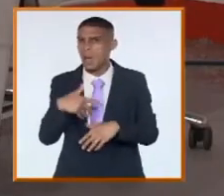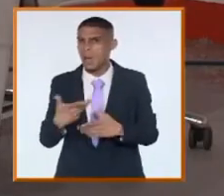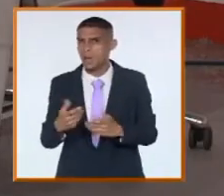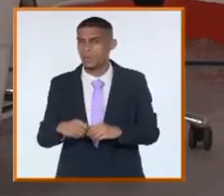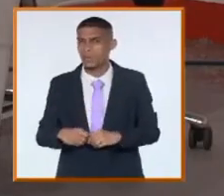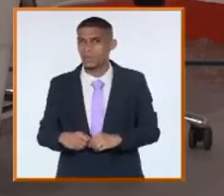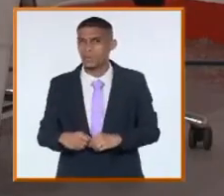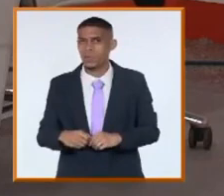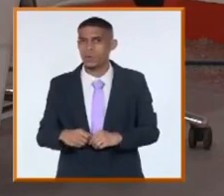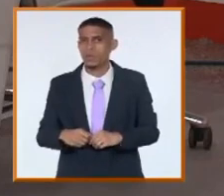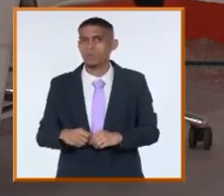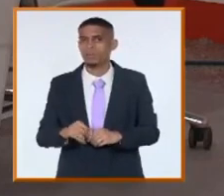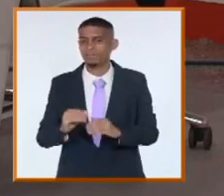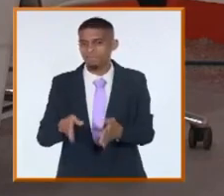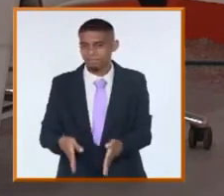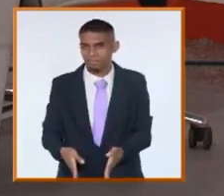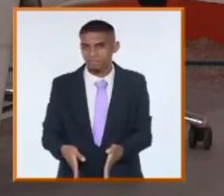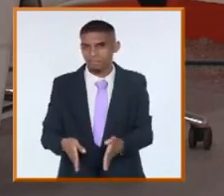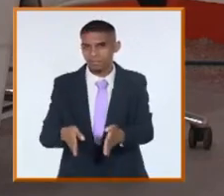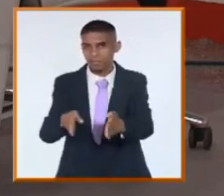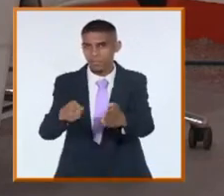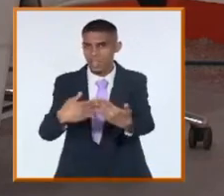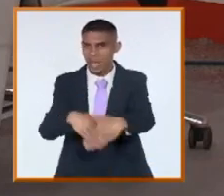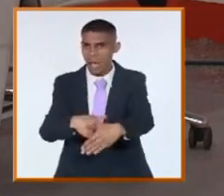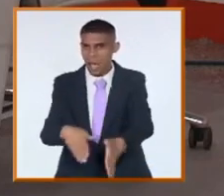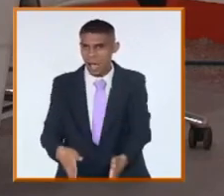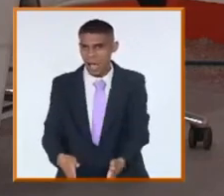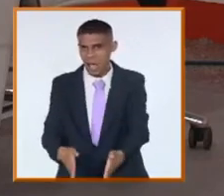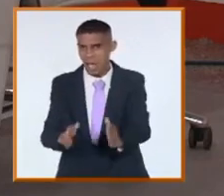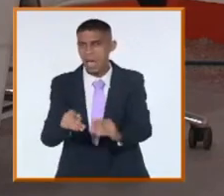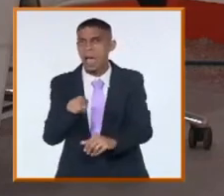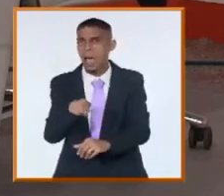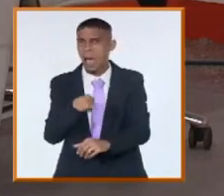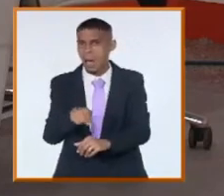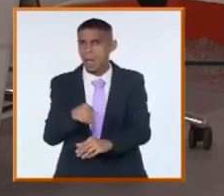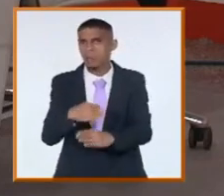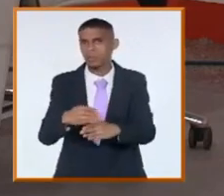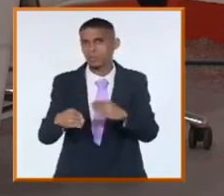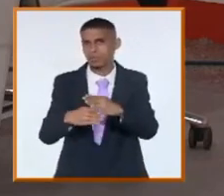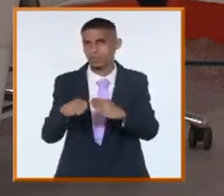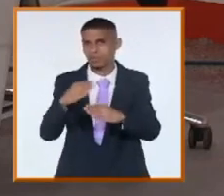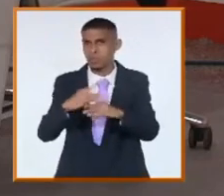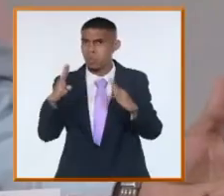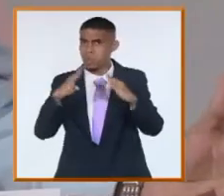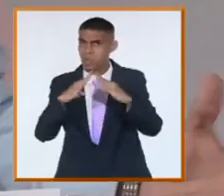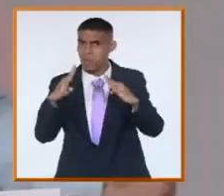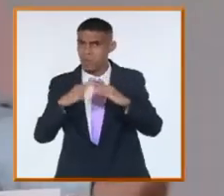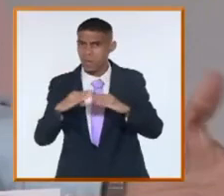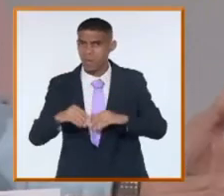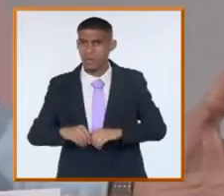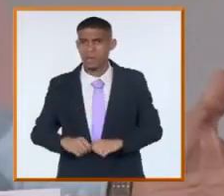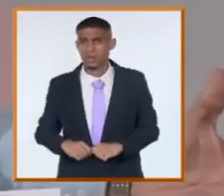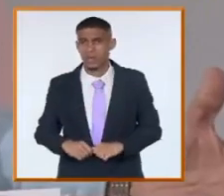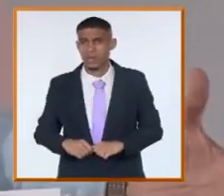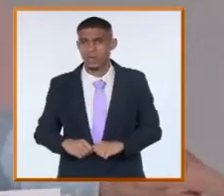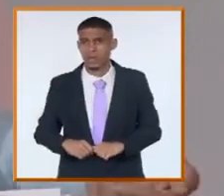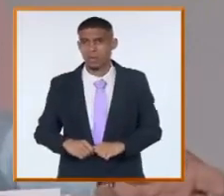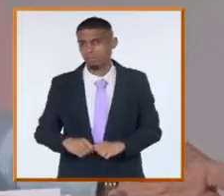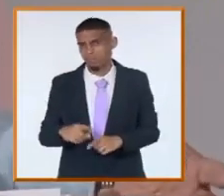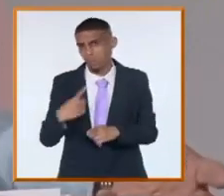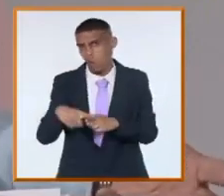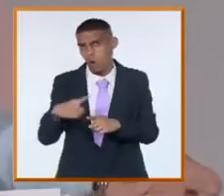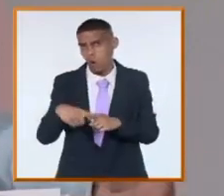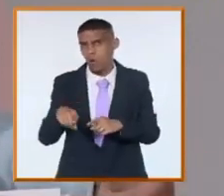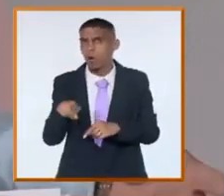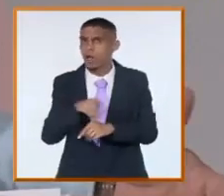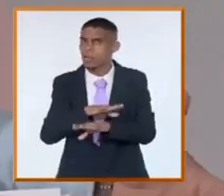infraestructura de viales en infraestructura ferroviarias en infraestructura de de hasta de vivienda en urbanizaciones o